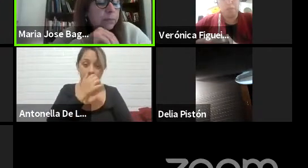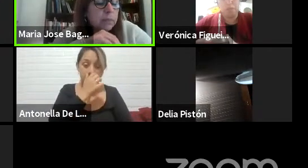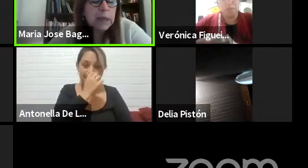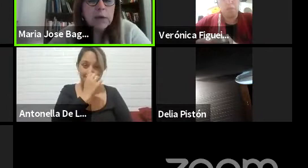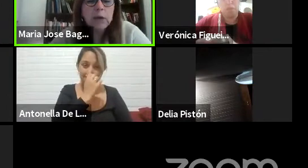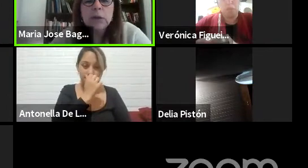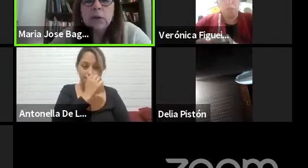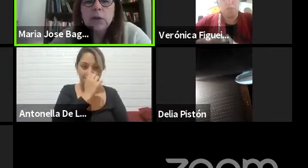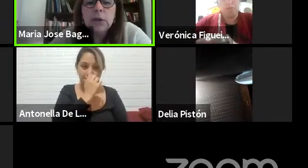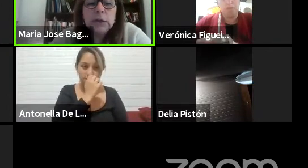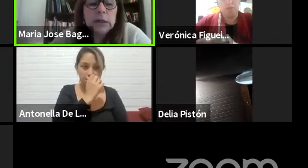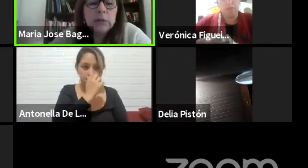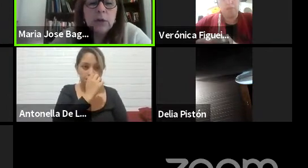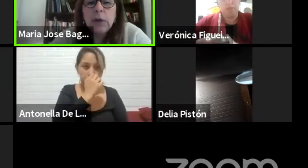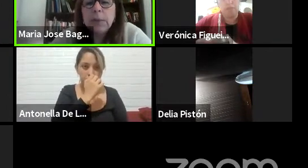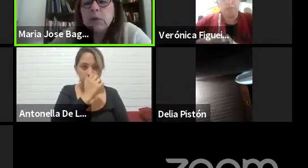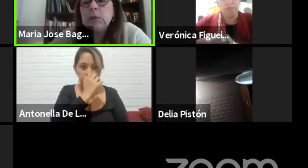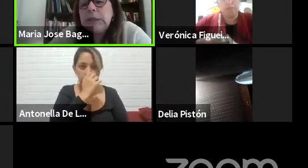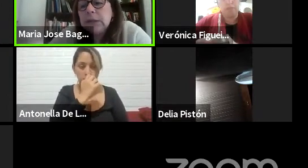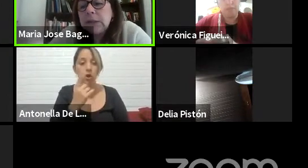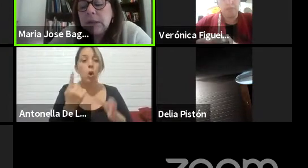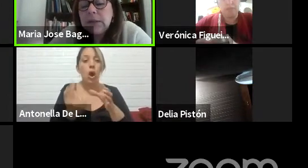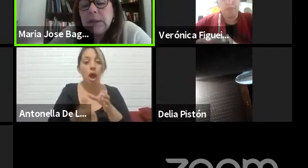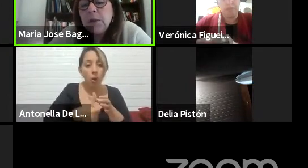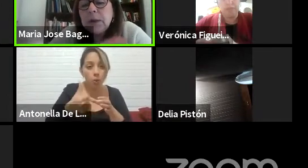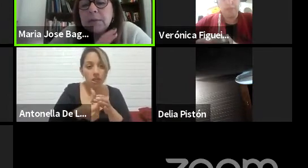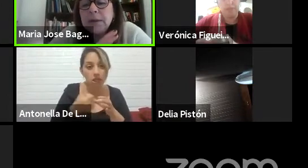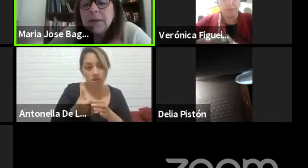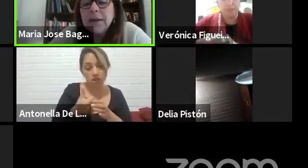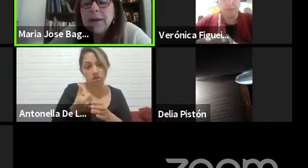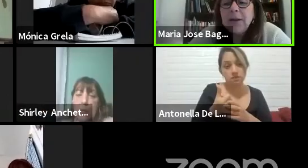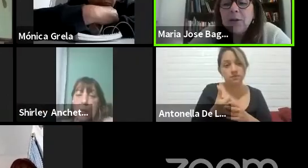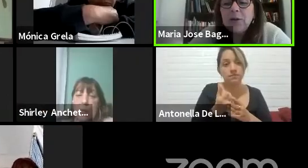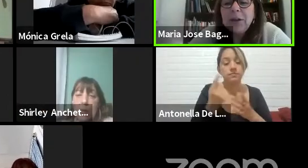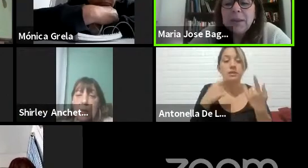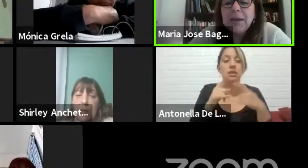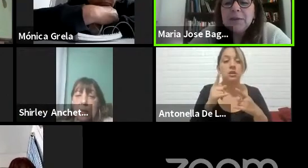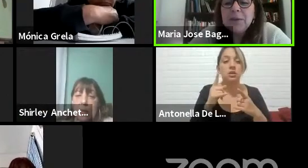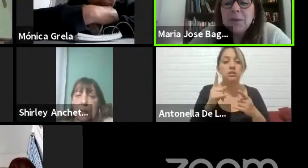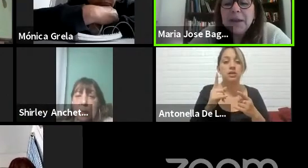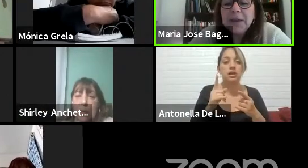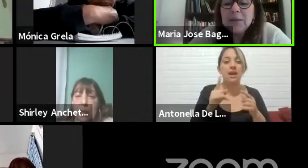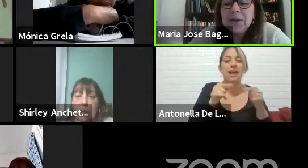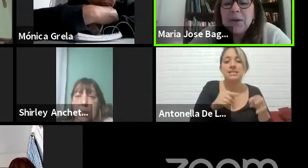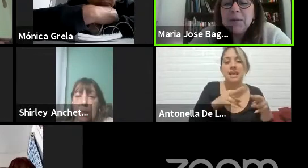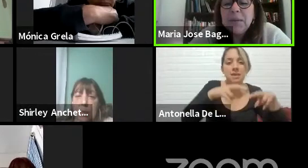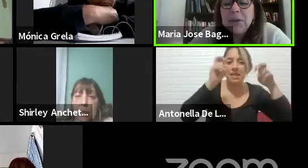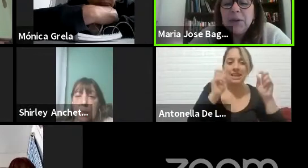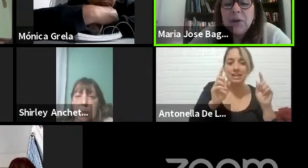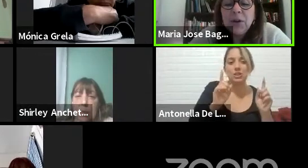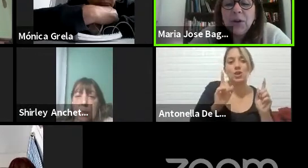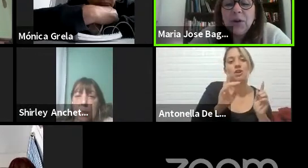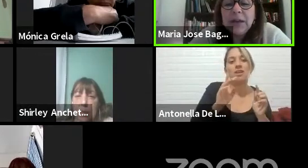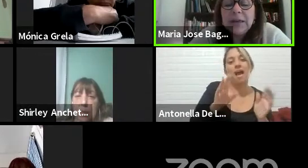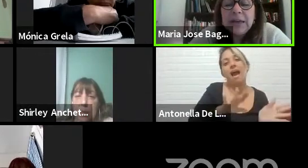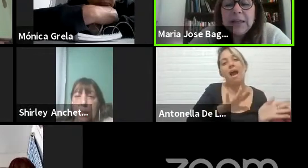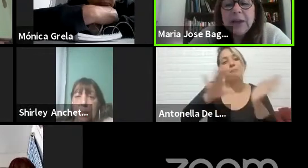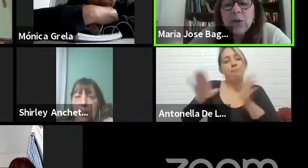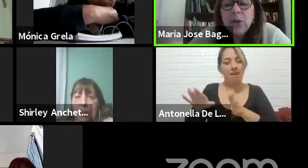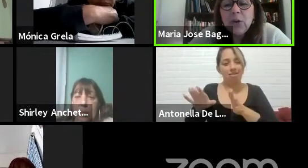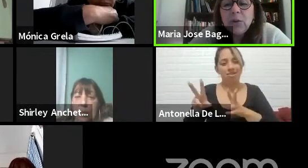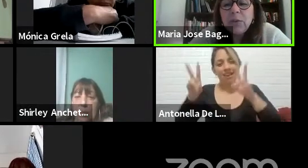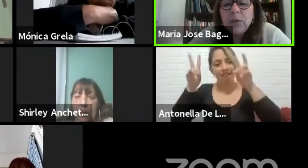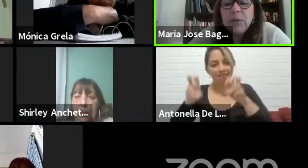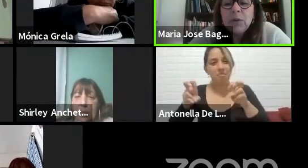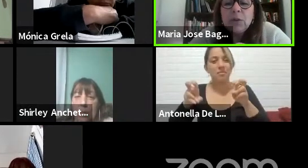con diagnósticos de trastorno del espectro autista. Tendríamos que hacer otra investigación para eso, pero en